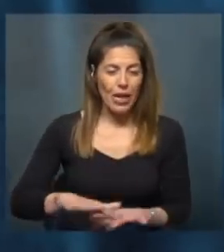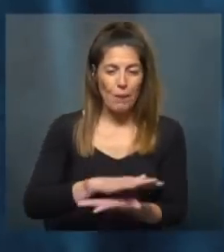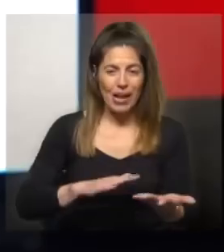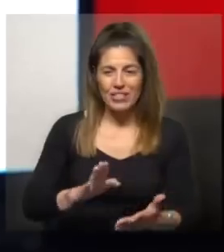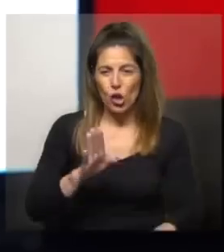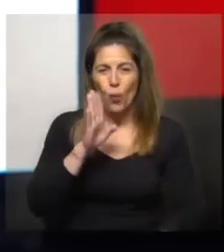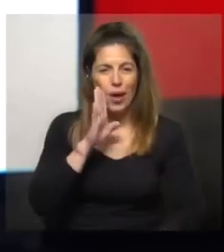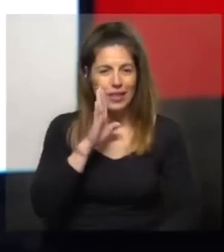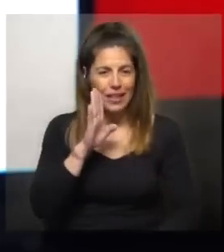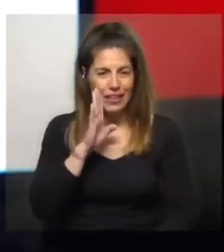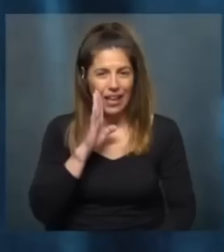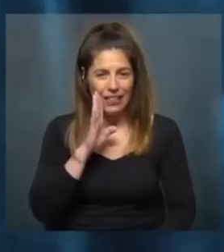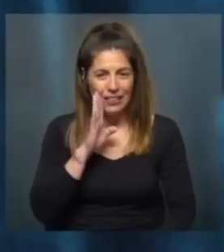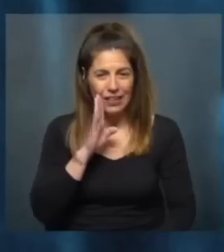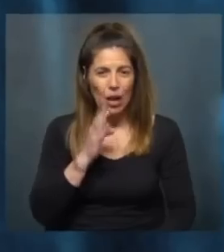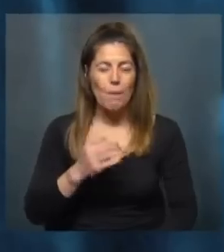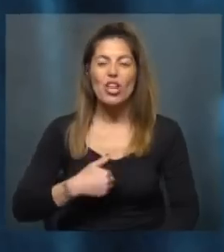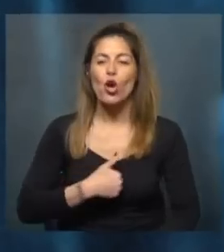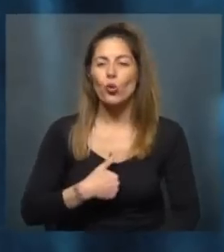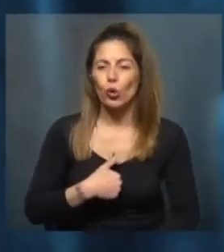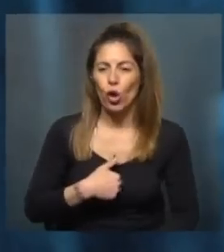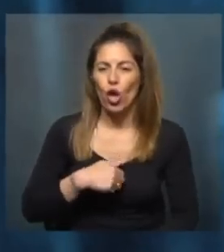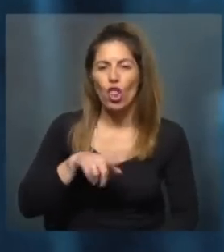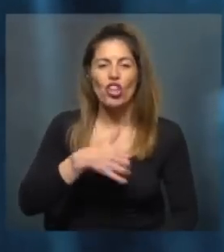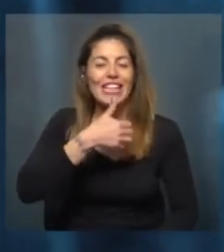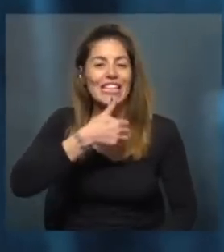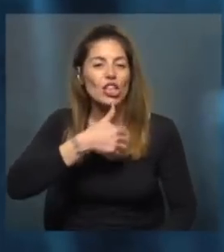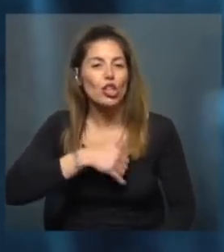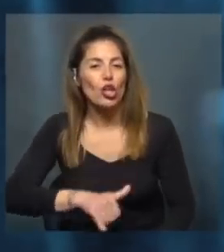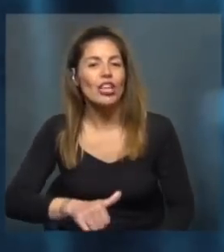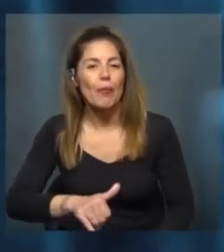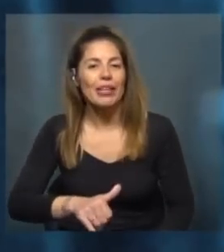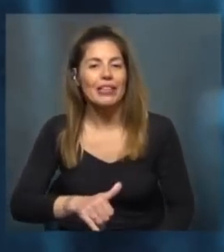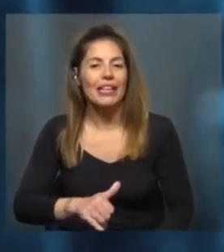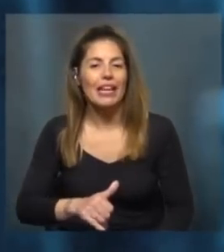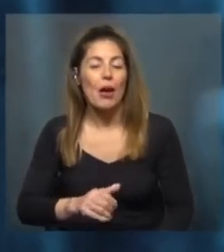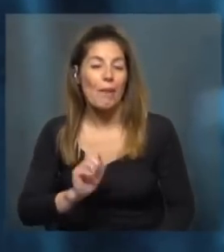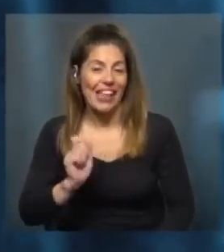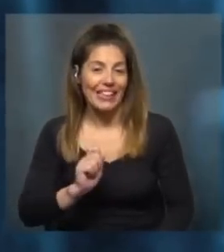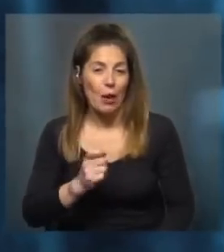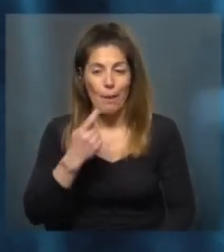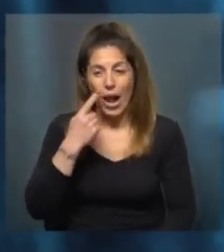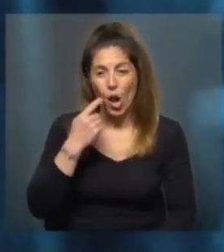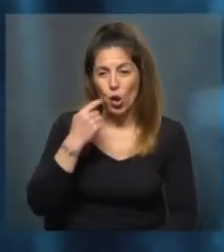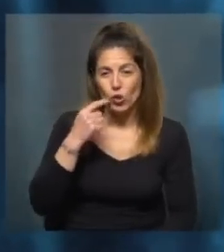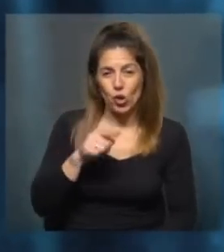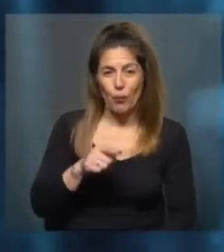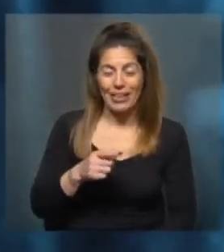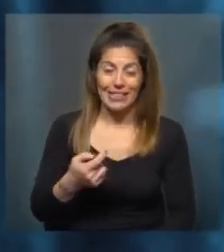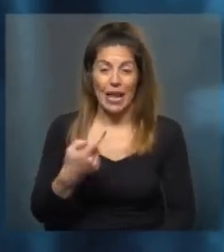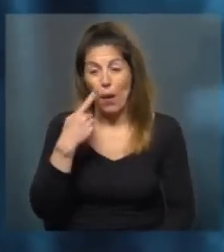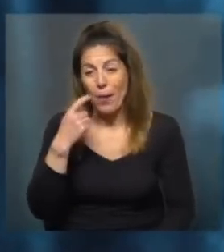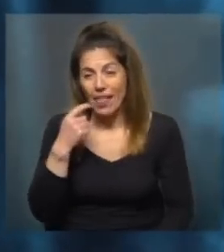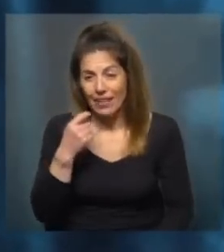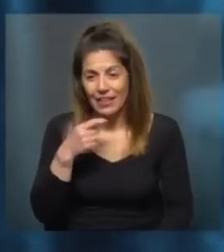maternar pero en un rol donde históricamente se ha reservado Para los varones digamos que es como el de paternar